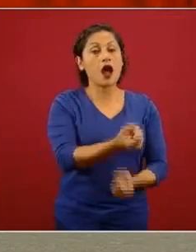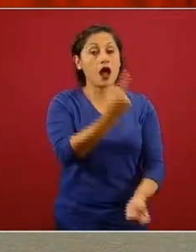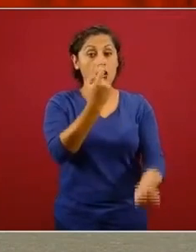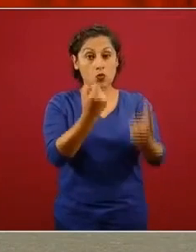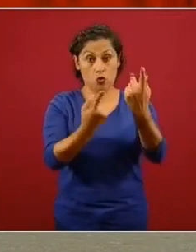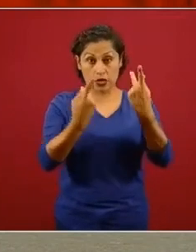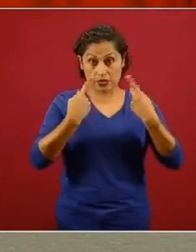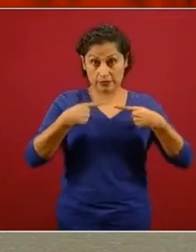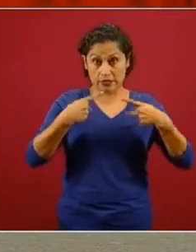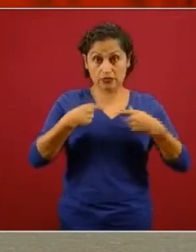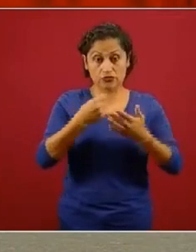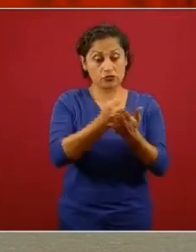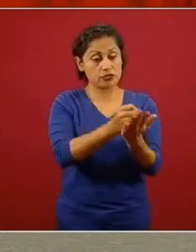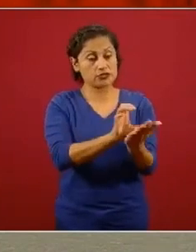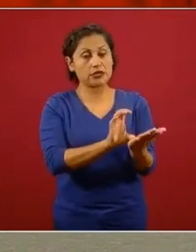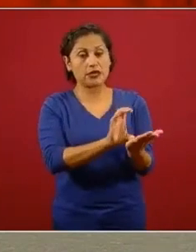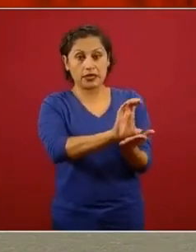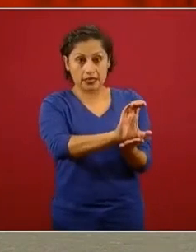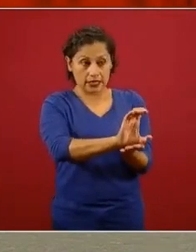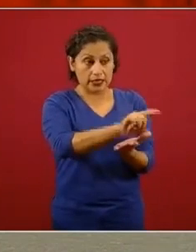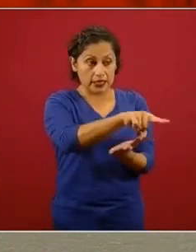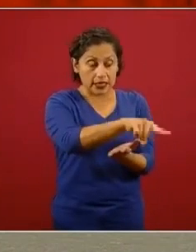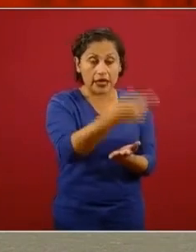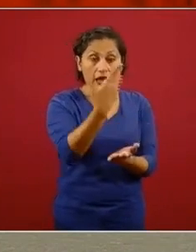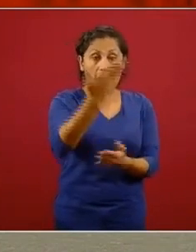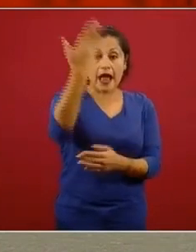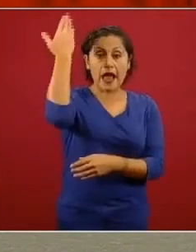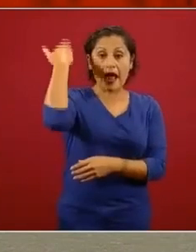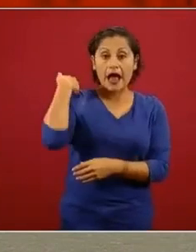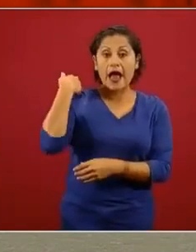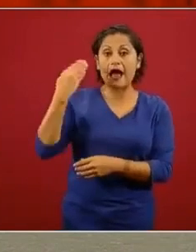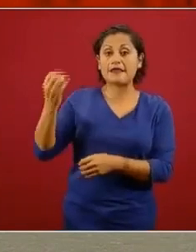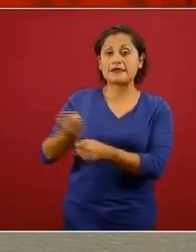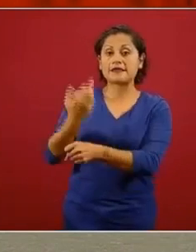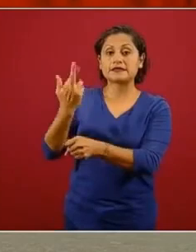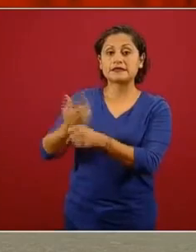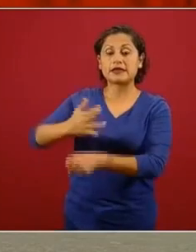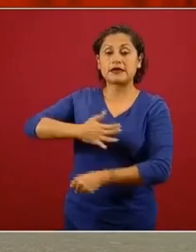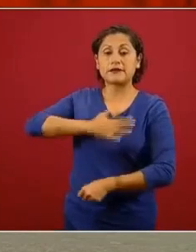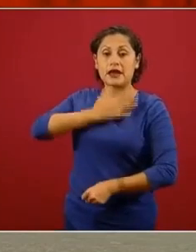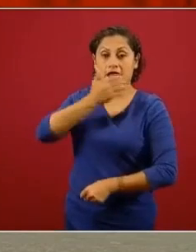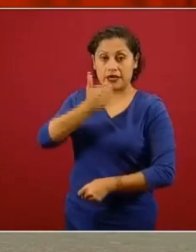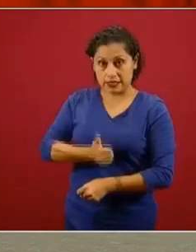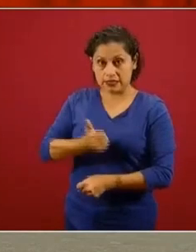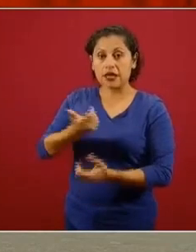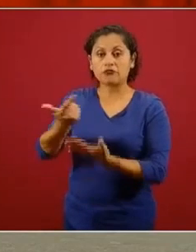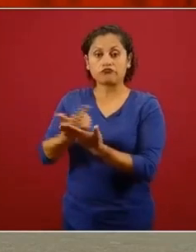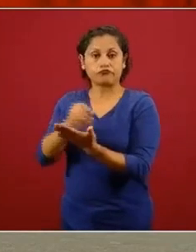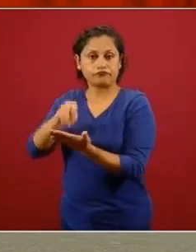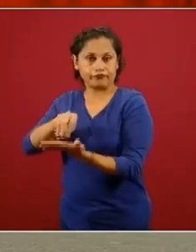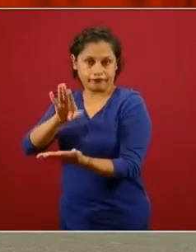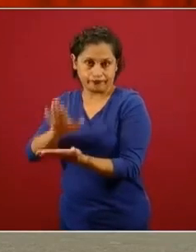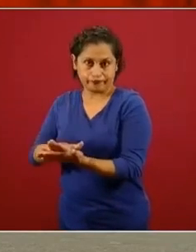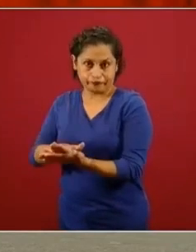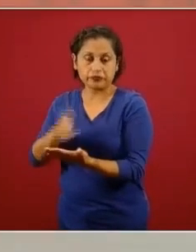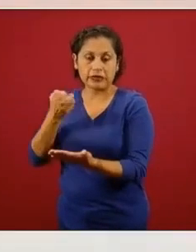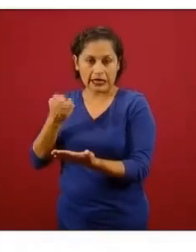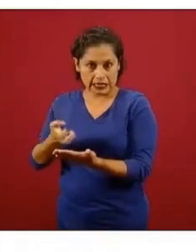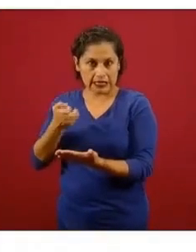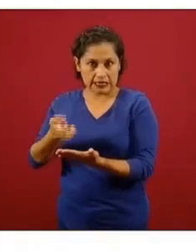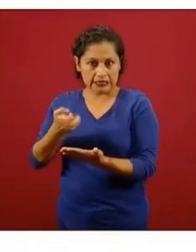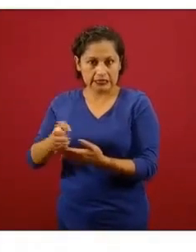que recibieron su crédito a partir de estar inscritos en el Censo del Bienestar y de este modo a partir de